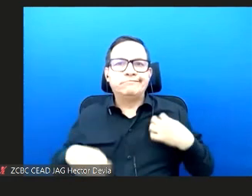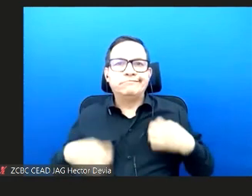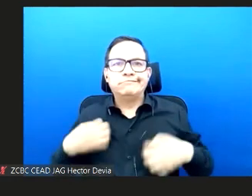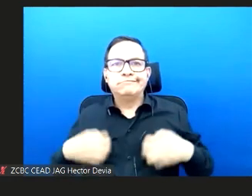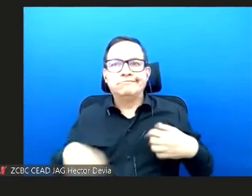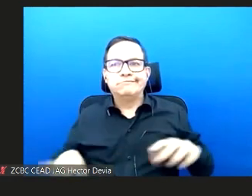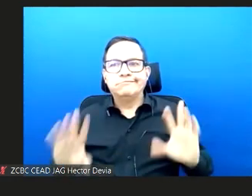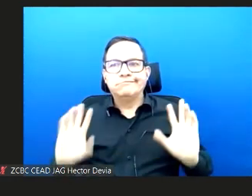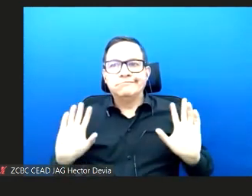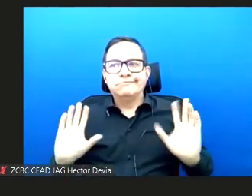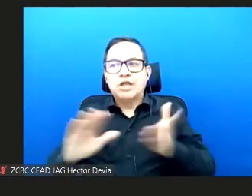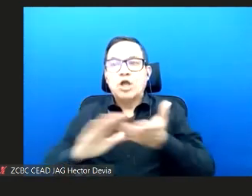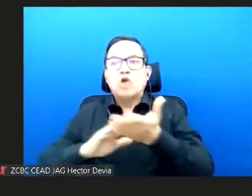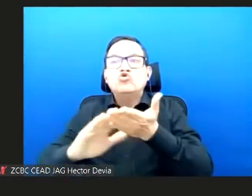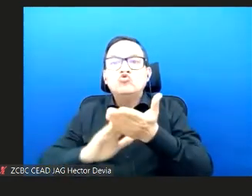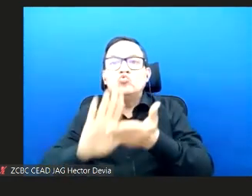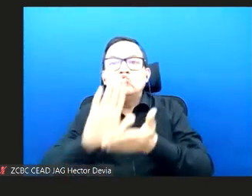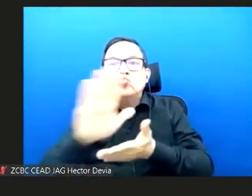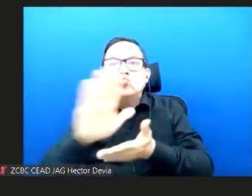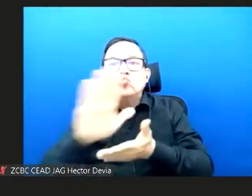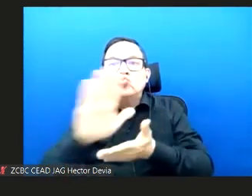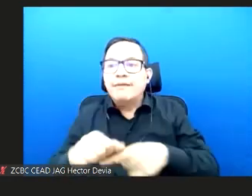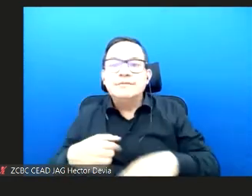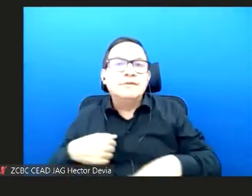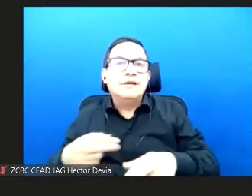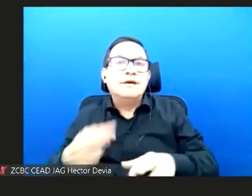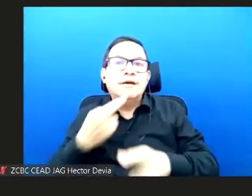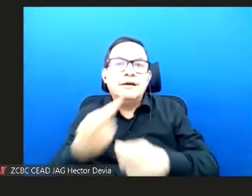las soluciones a los ejercicios.